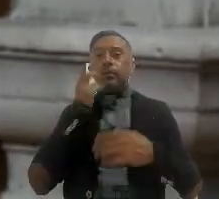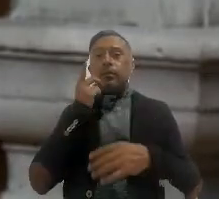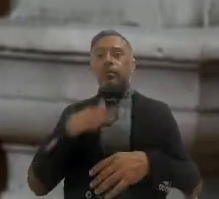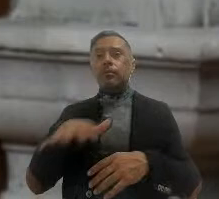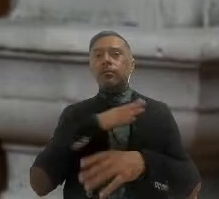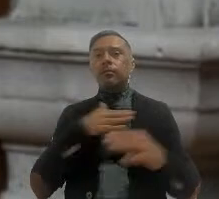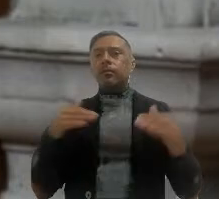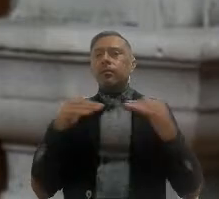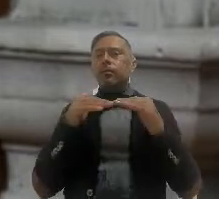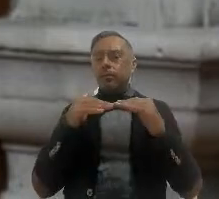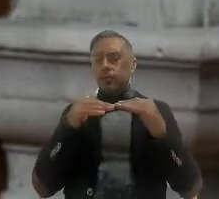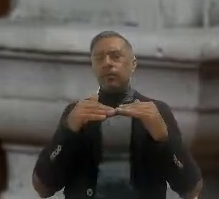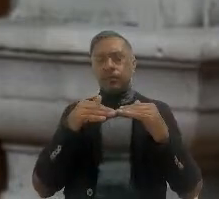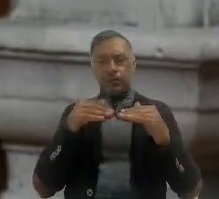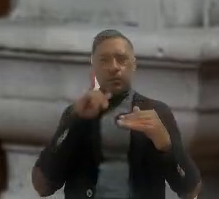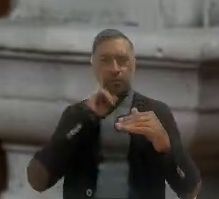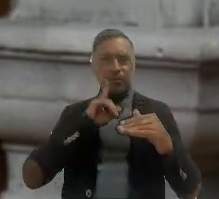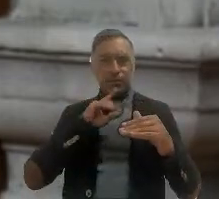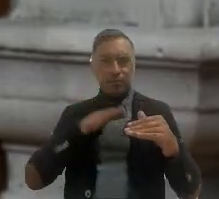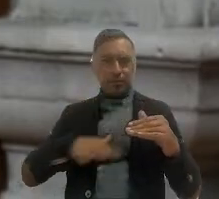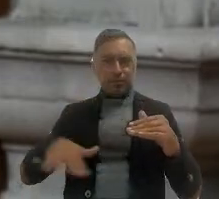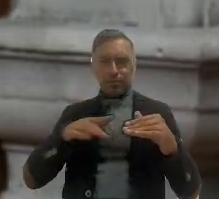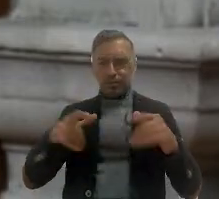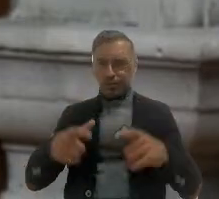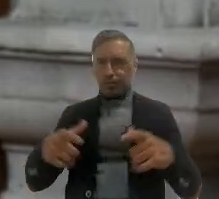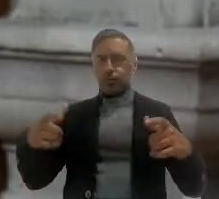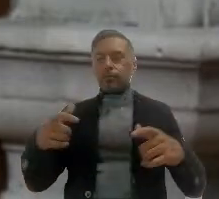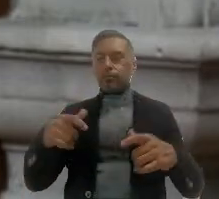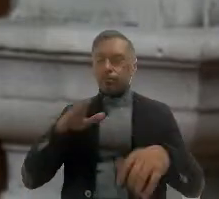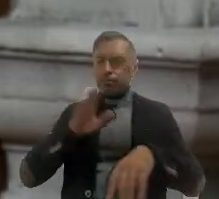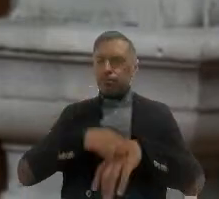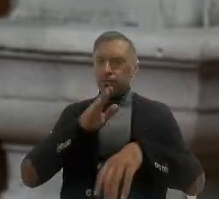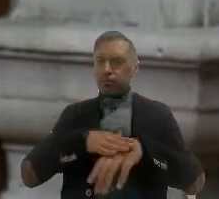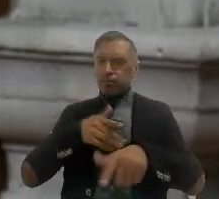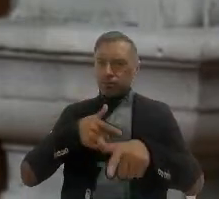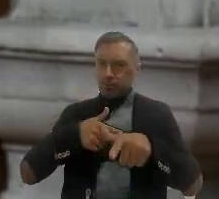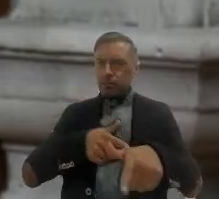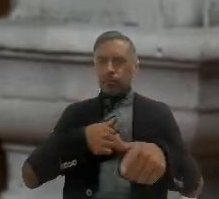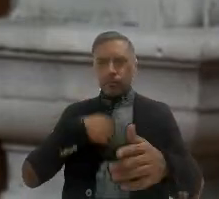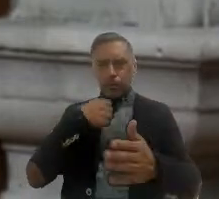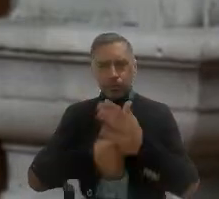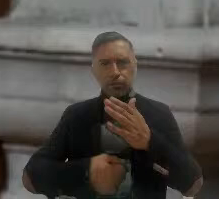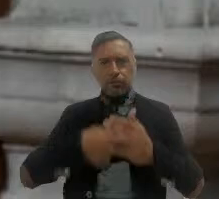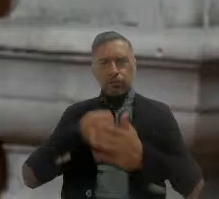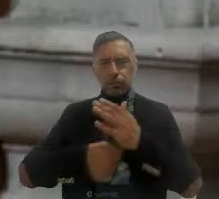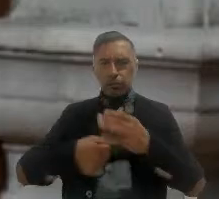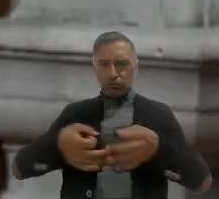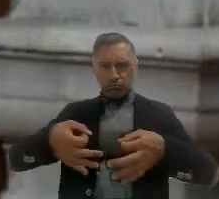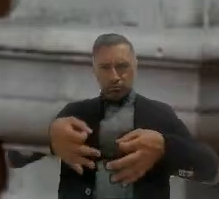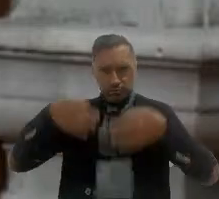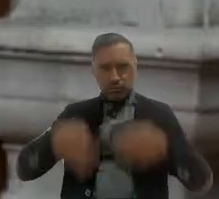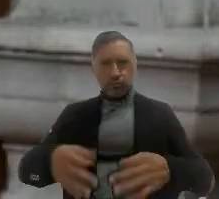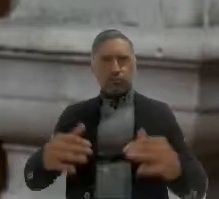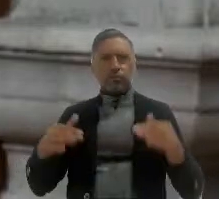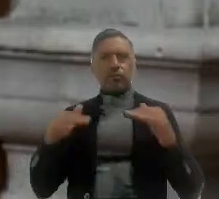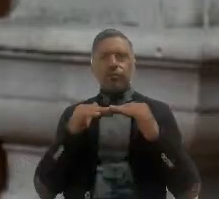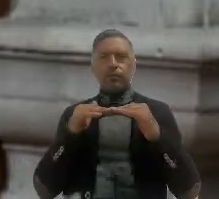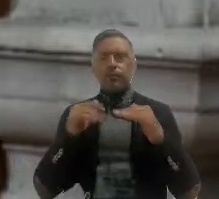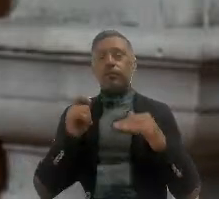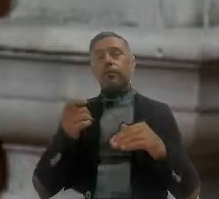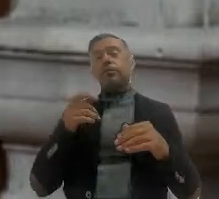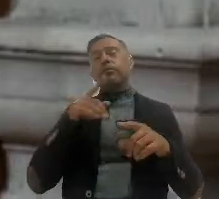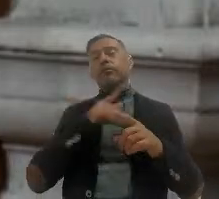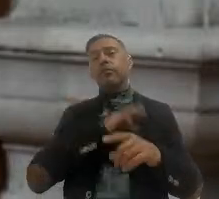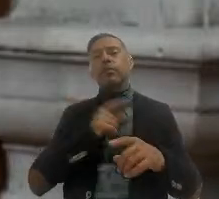mujeres. Sigamos impulsando la igualdad sustantiva, una renovación normativa que ayude a reducir las brechas de